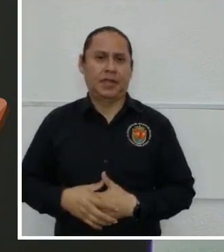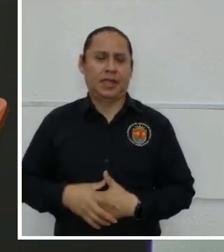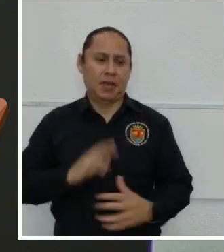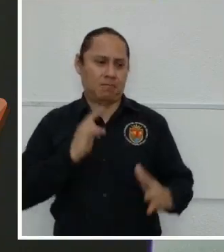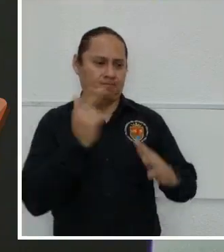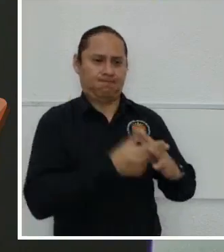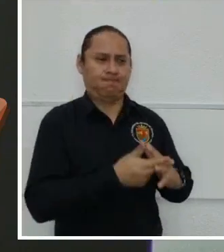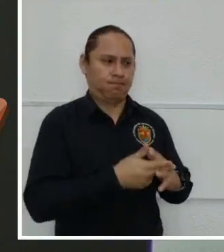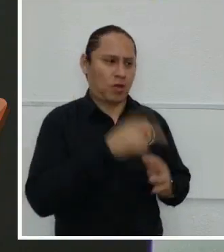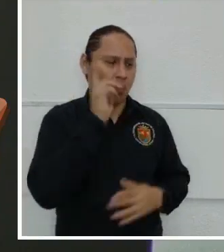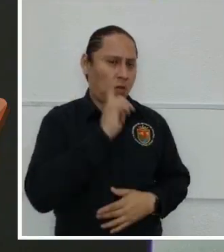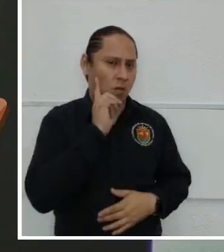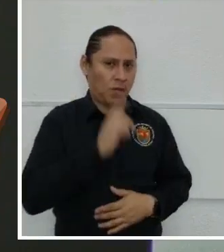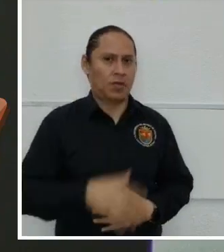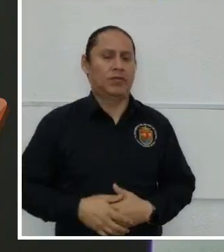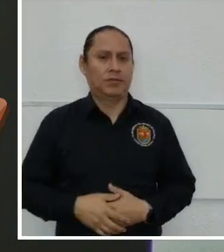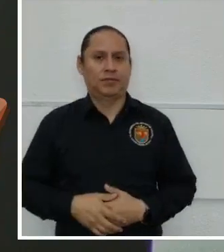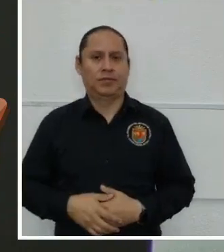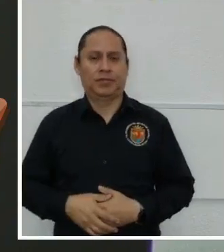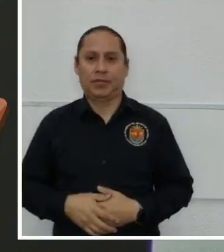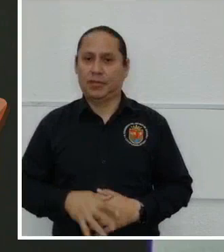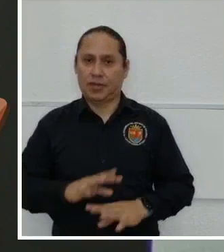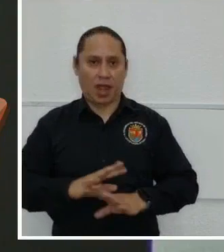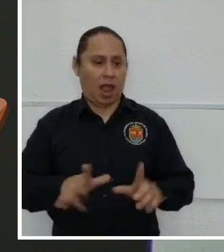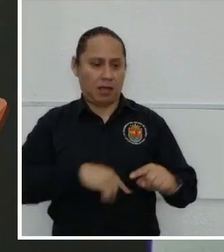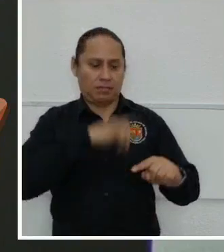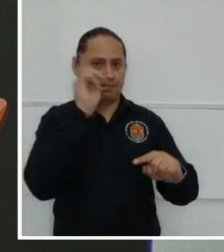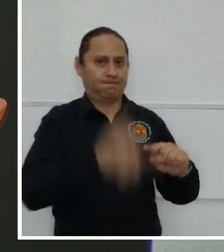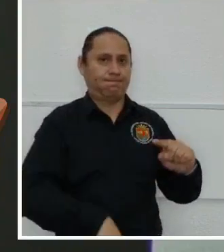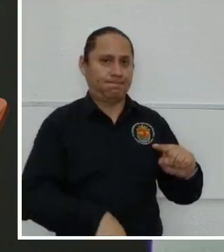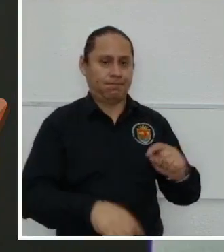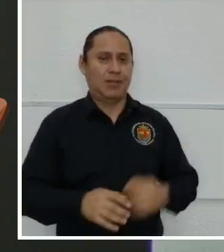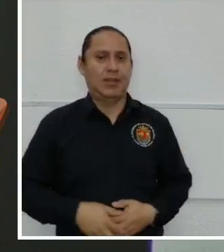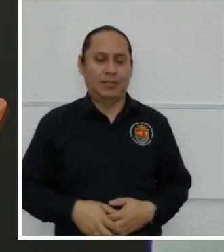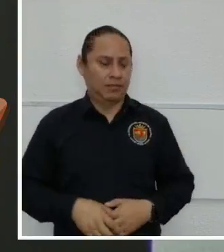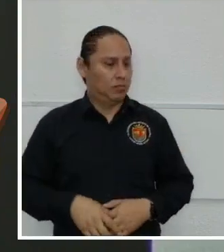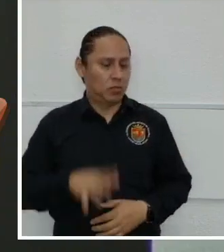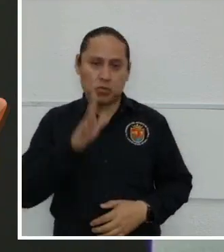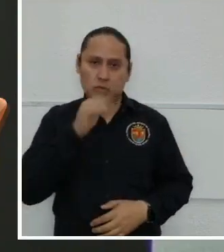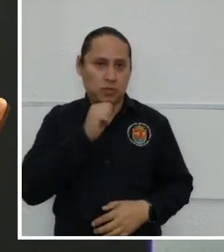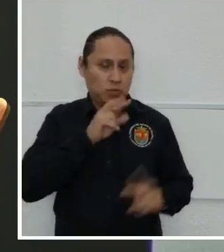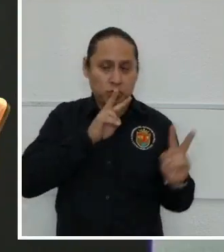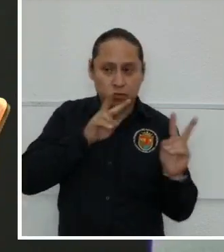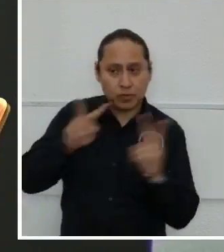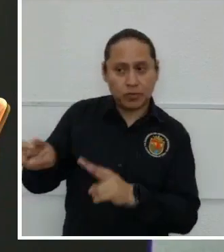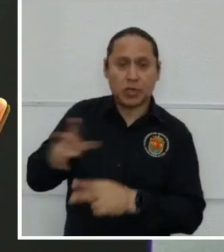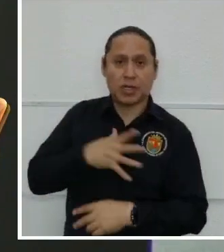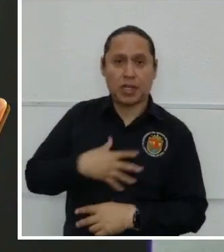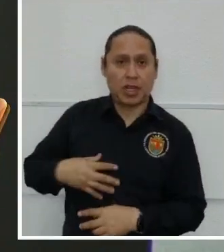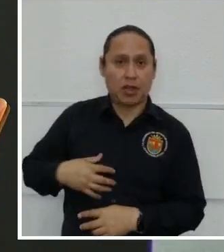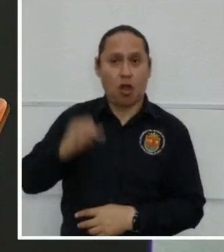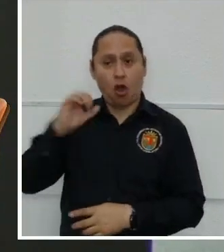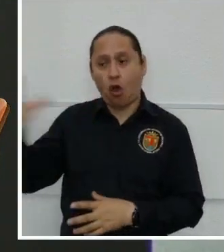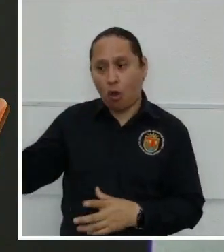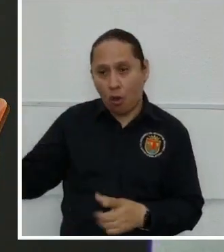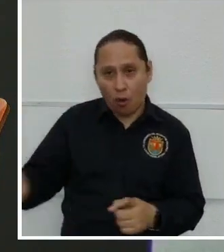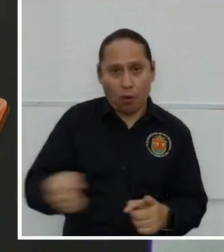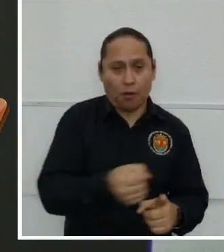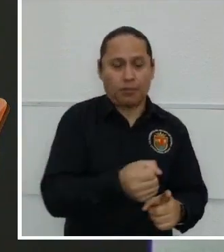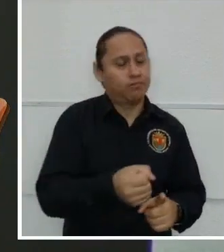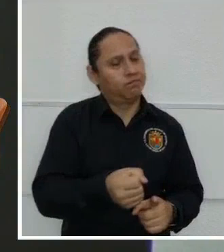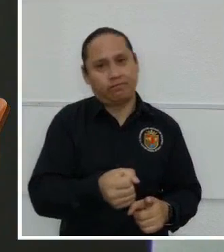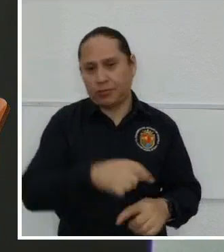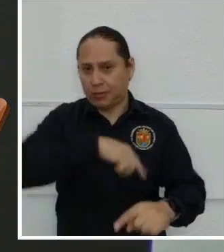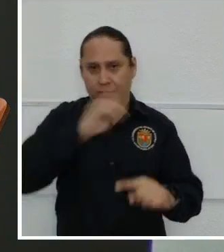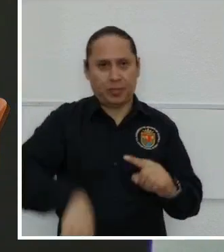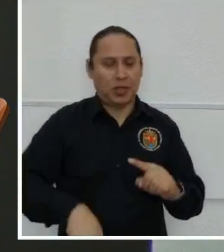feminicida debe cortarle el derecho de ver a sus hijos, mucho menos de tenerlo. Pero hay